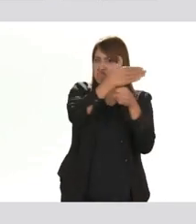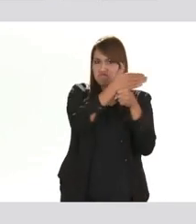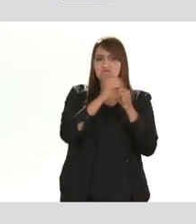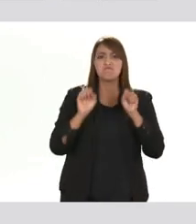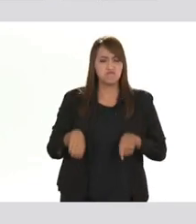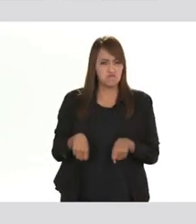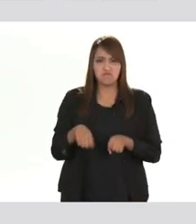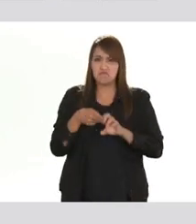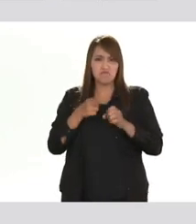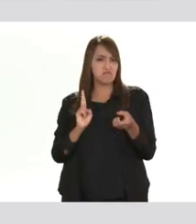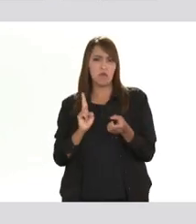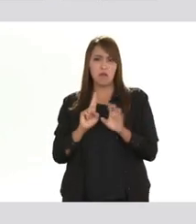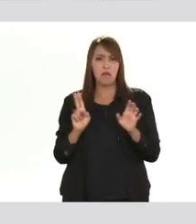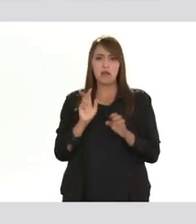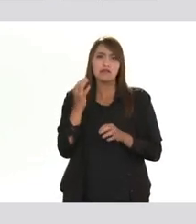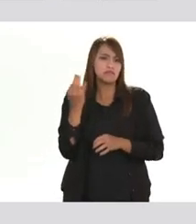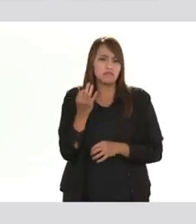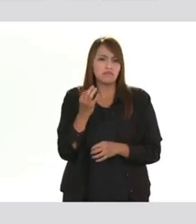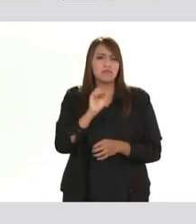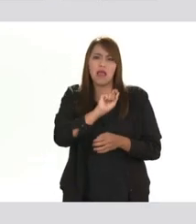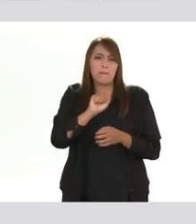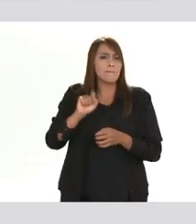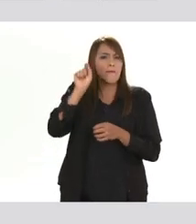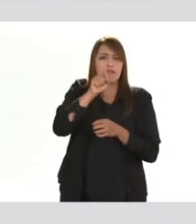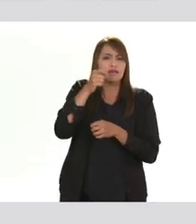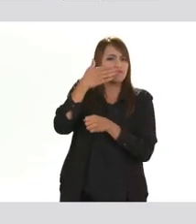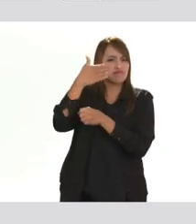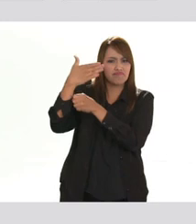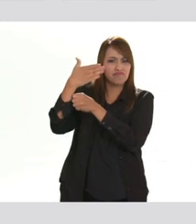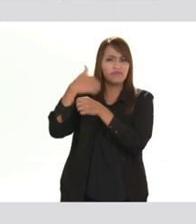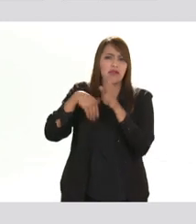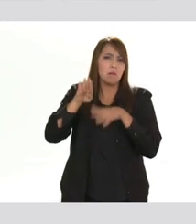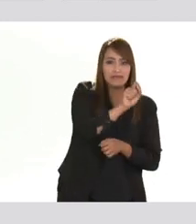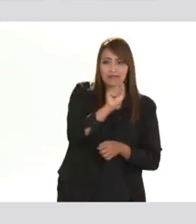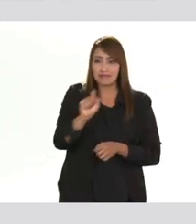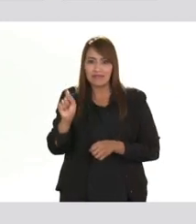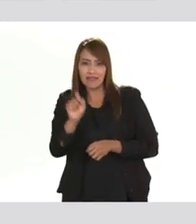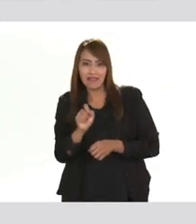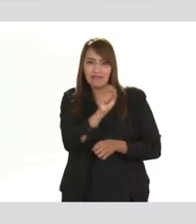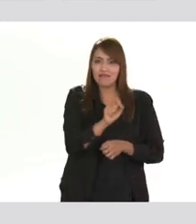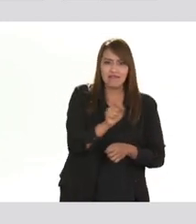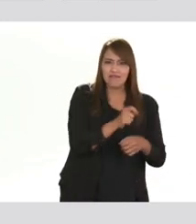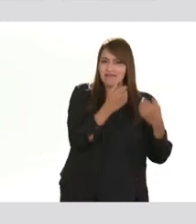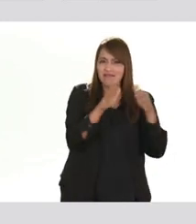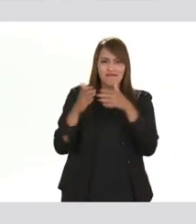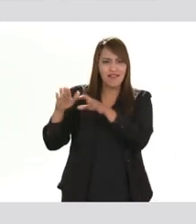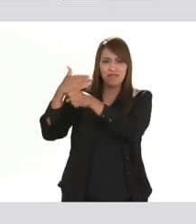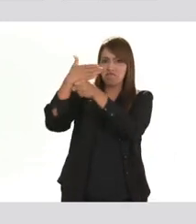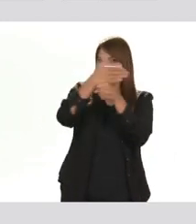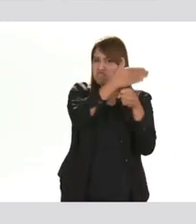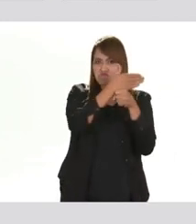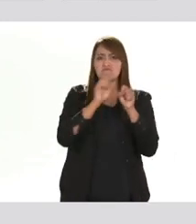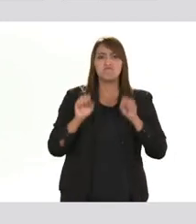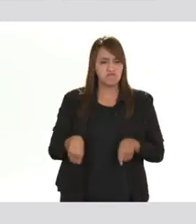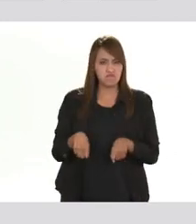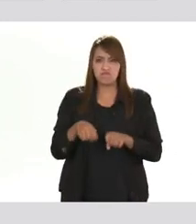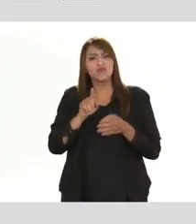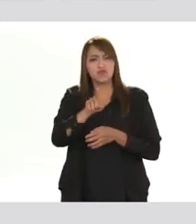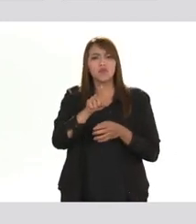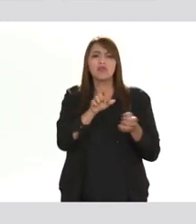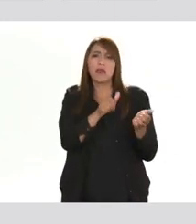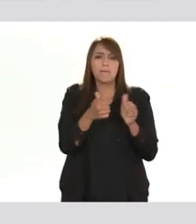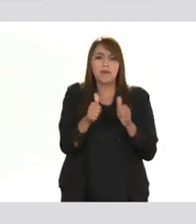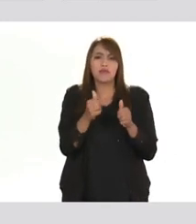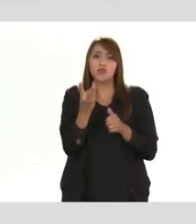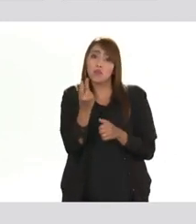pero no olvidar que no se debe marcar bandera ni superar el número de diputaciones que representen el departamento al que pertenecemos